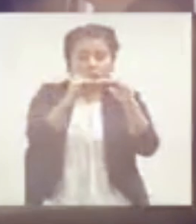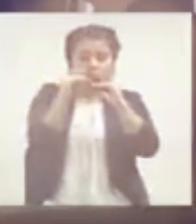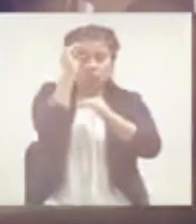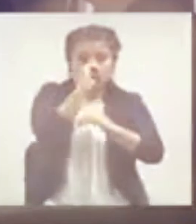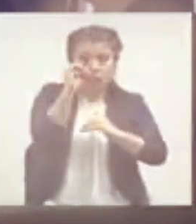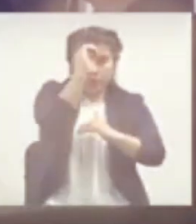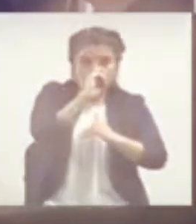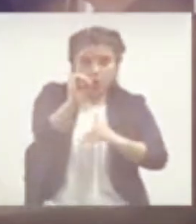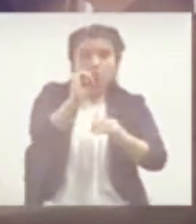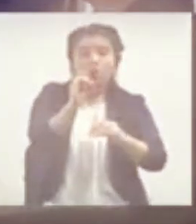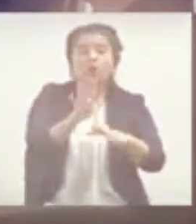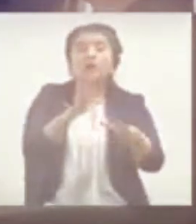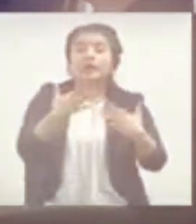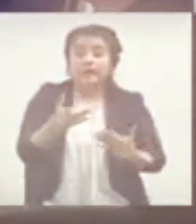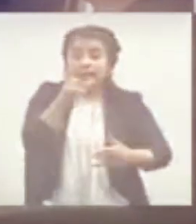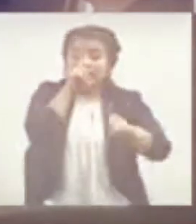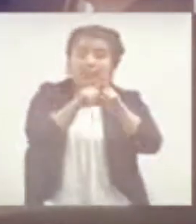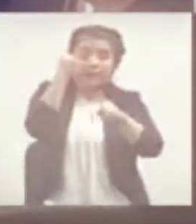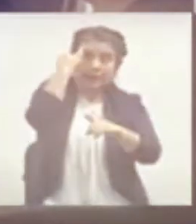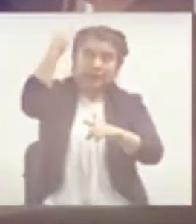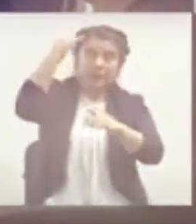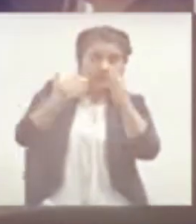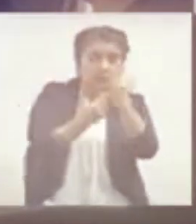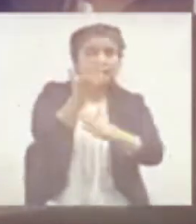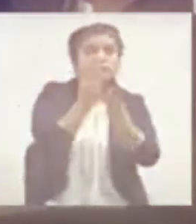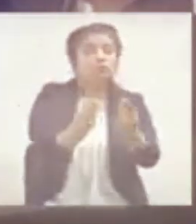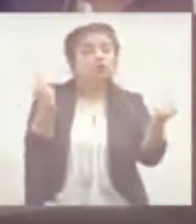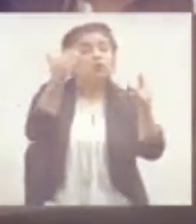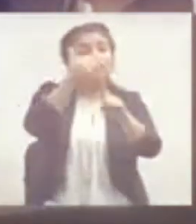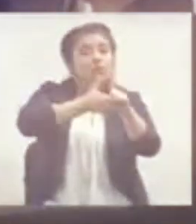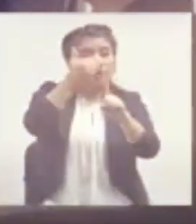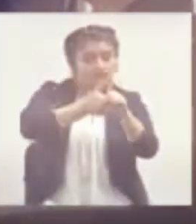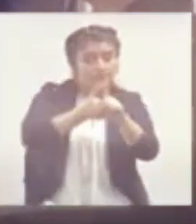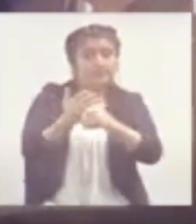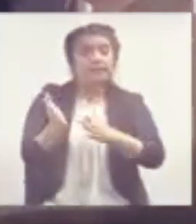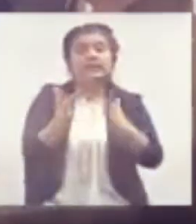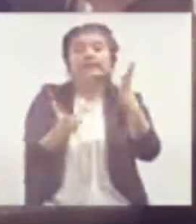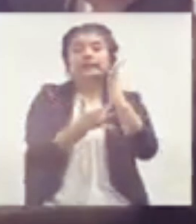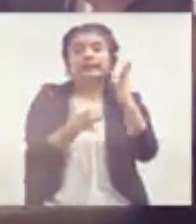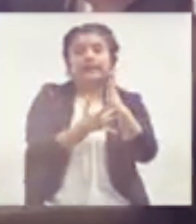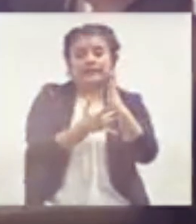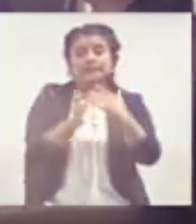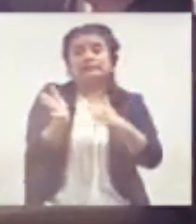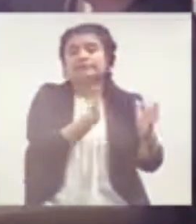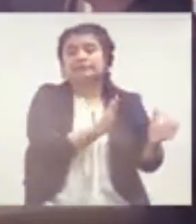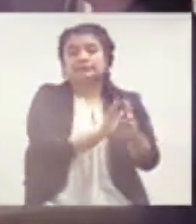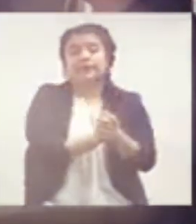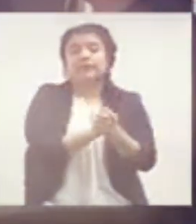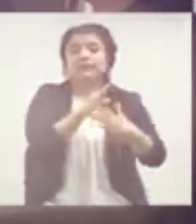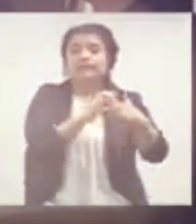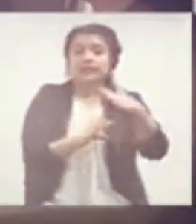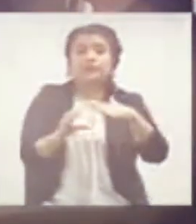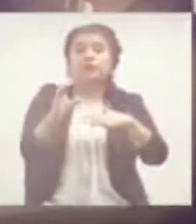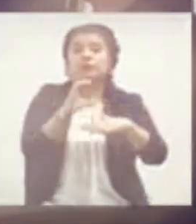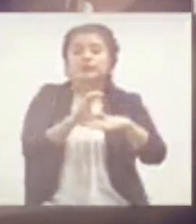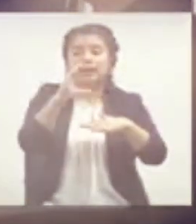y creatividad en solución de problemas y nuevos métodos tecnológicos. Del Comité Nacional de